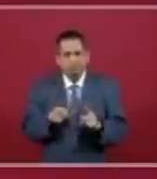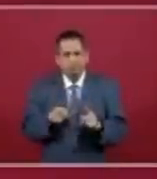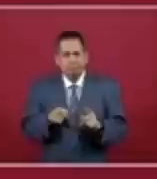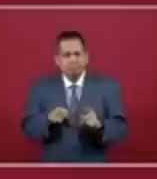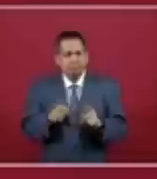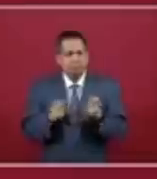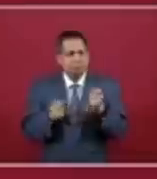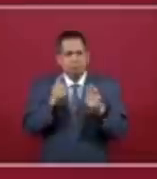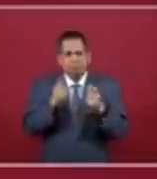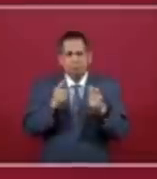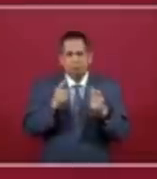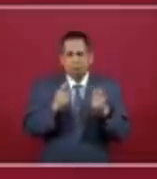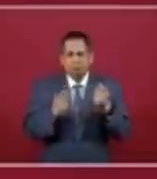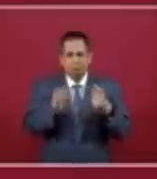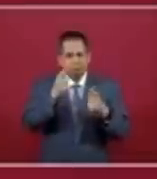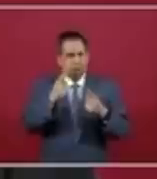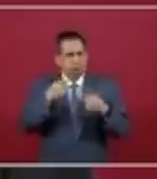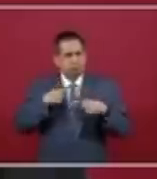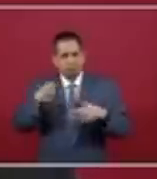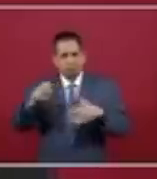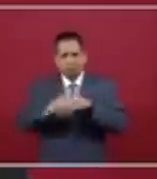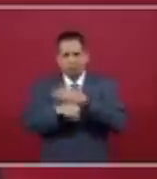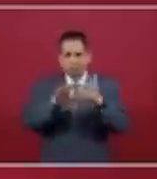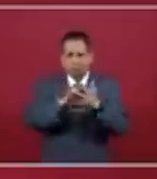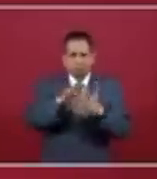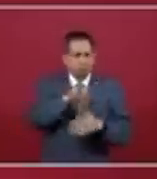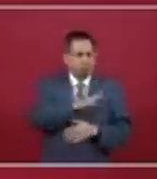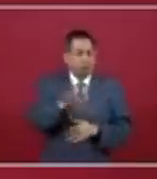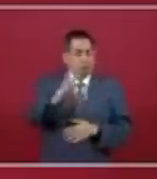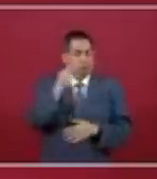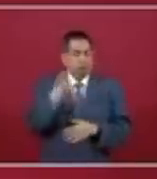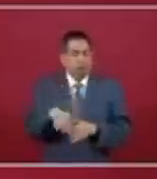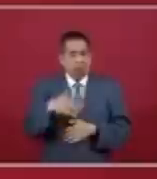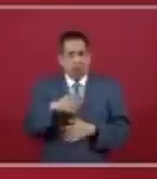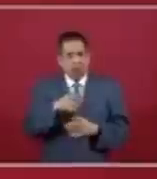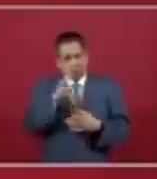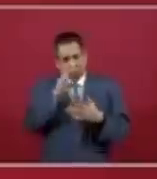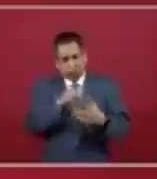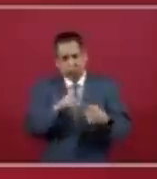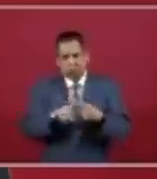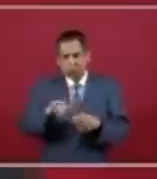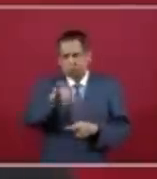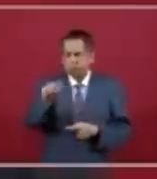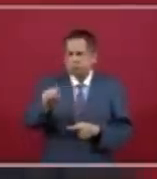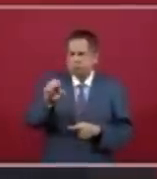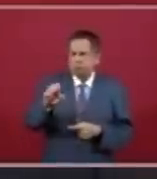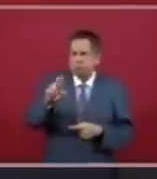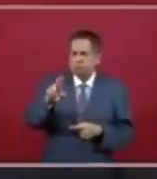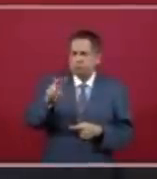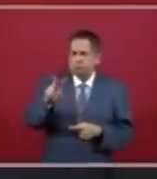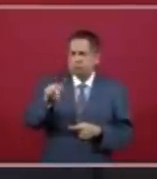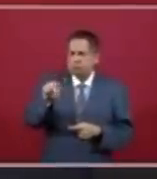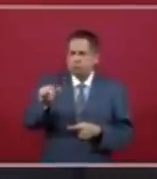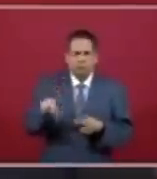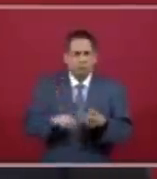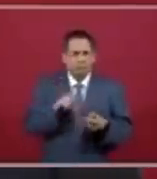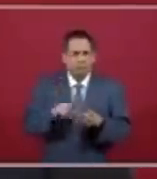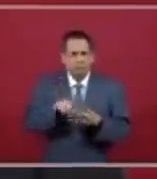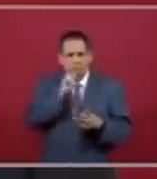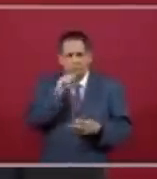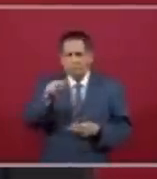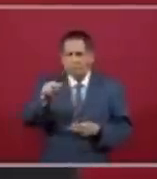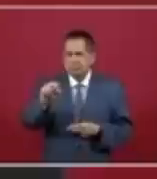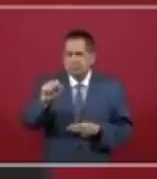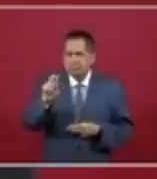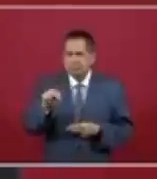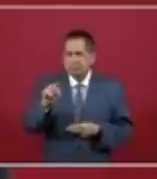distinguidos, ejemplares, extraordinarios, José Revueltas y Nelson Mandela.